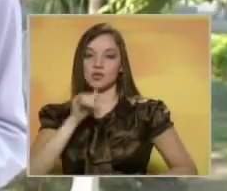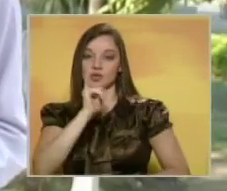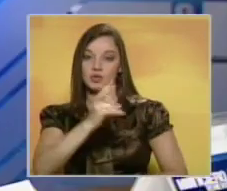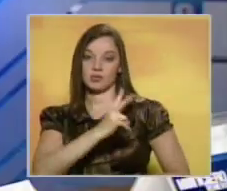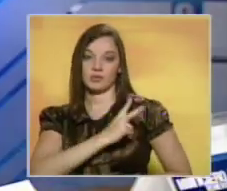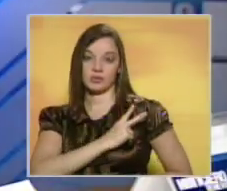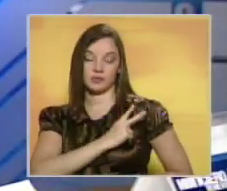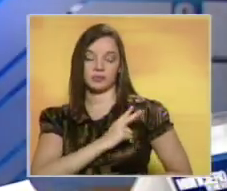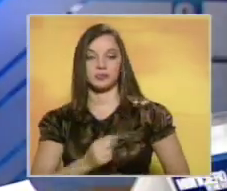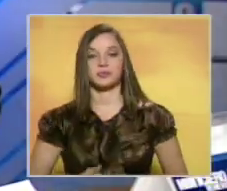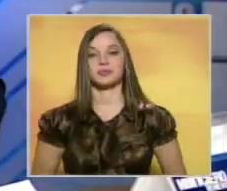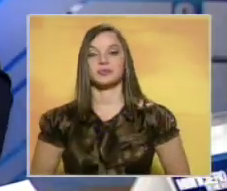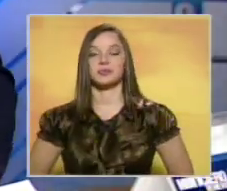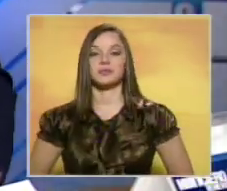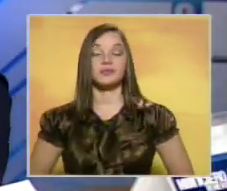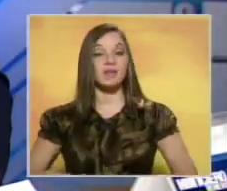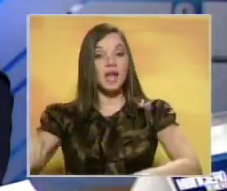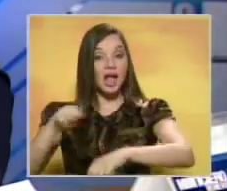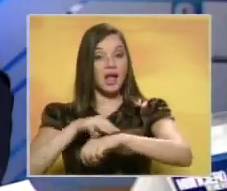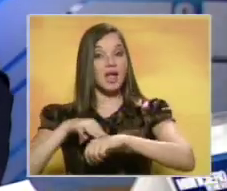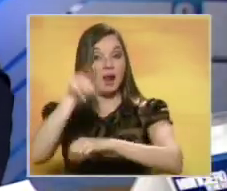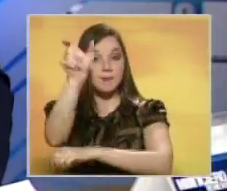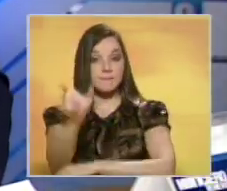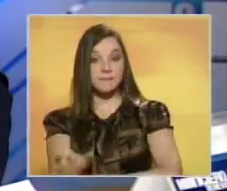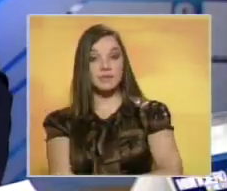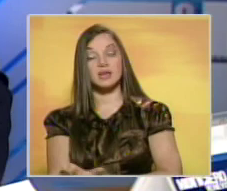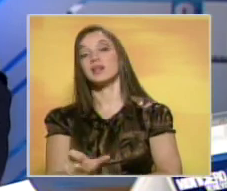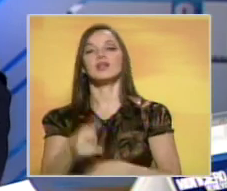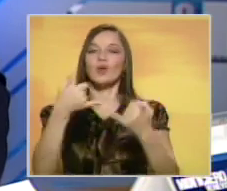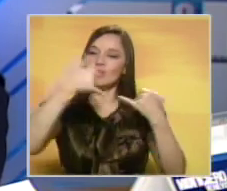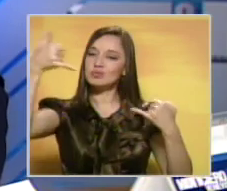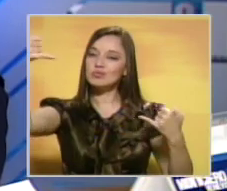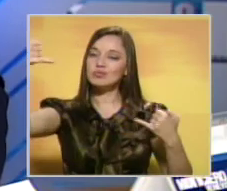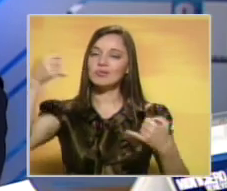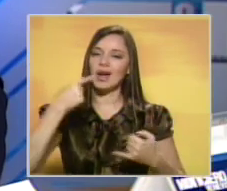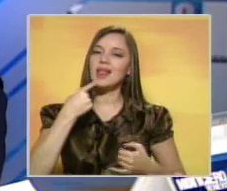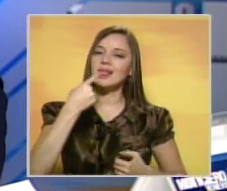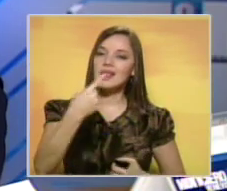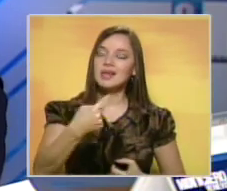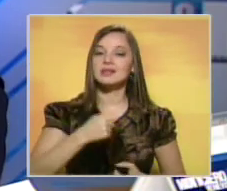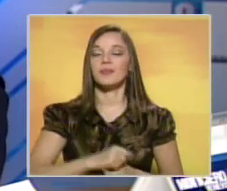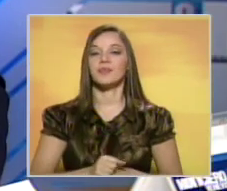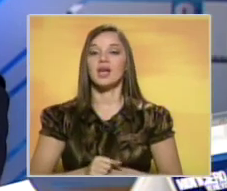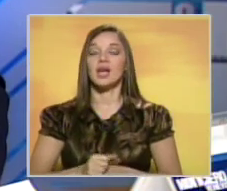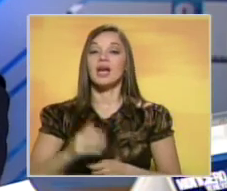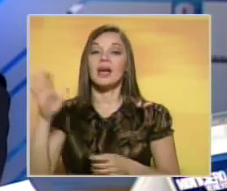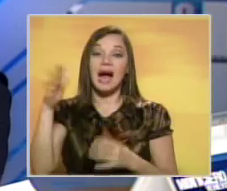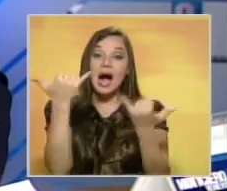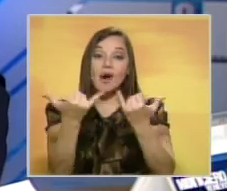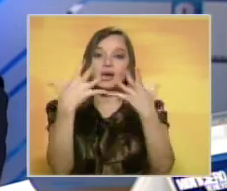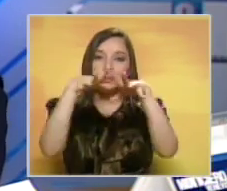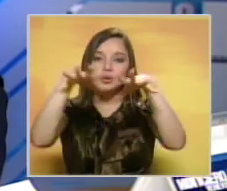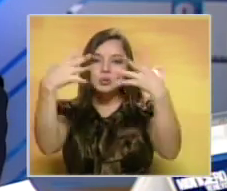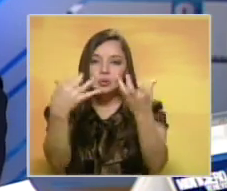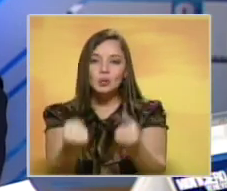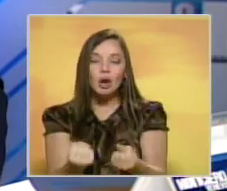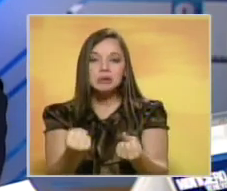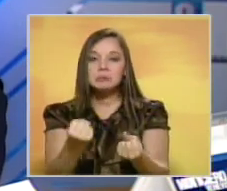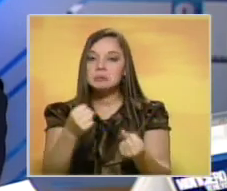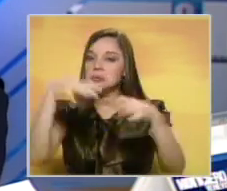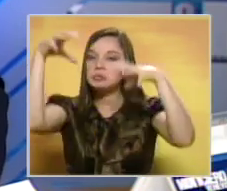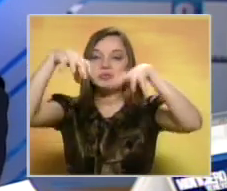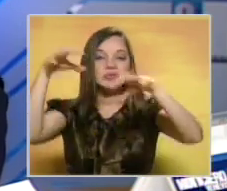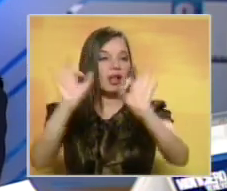Venevisión. El ministro de Energía Eléctrica, Jesse Chacón, destacó que ante la llegada del periodo de sequía es necesario el uso